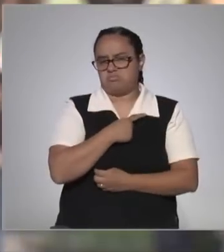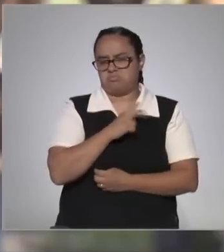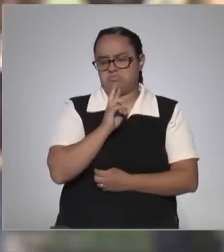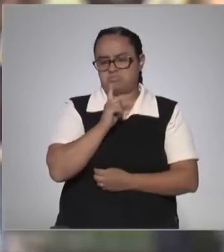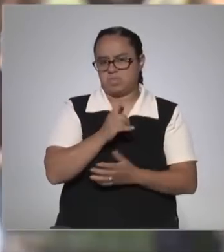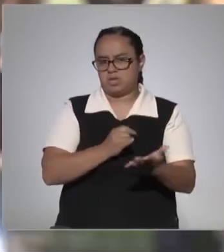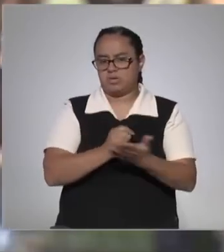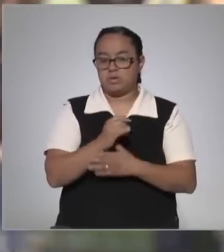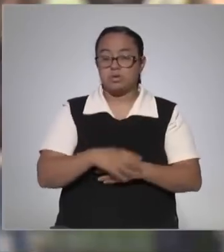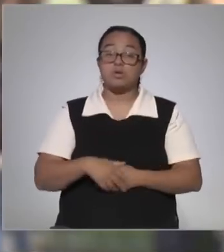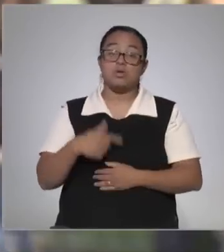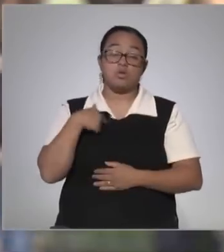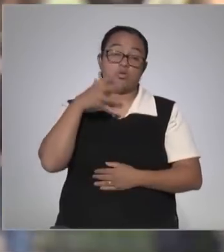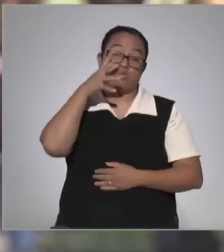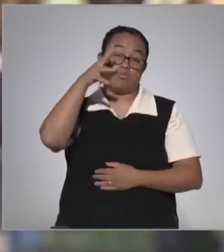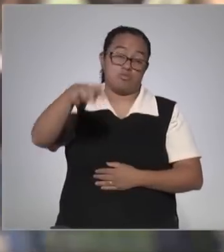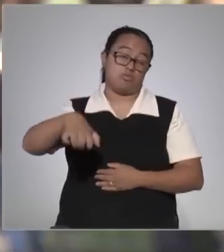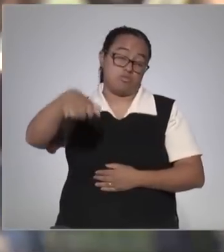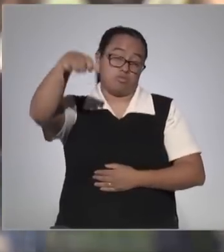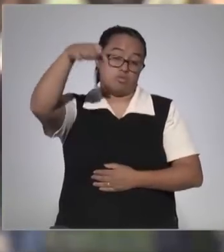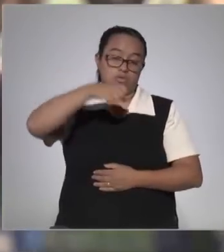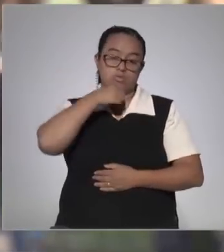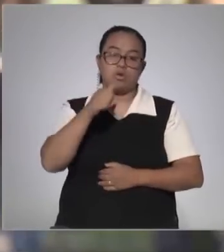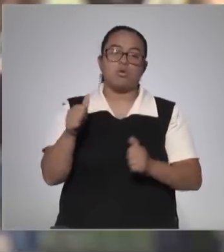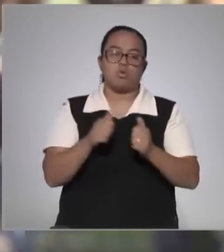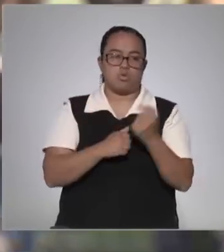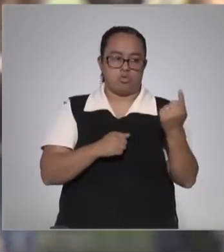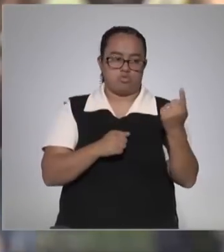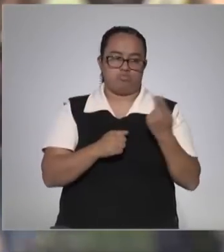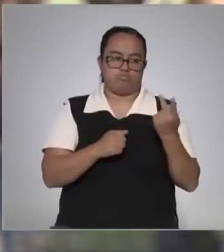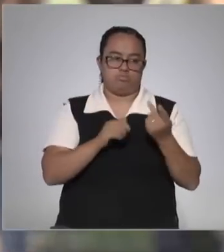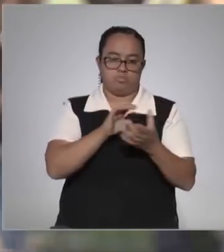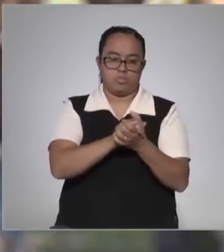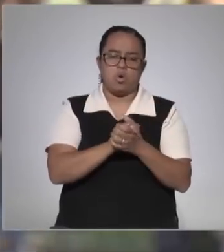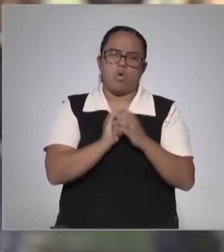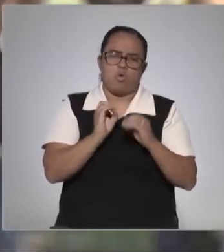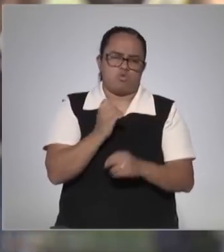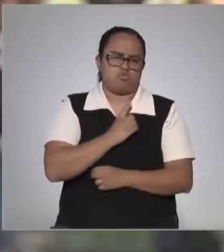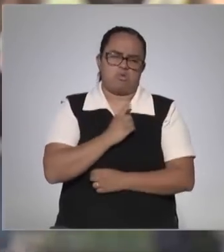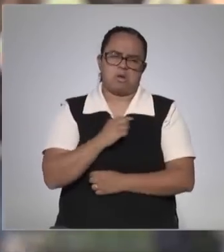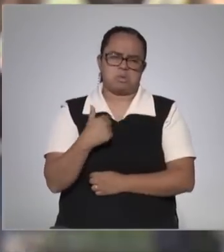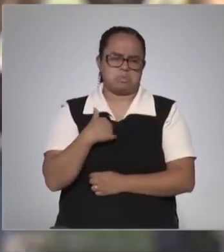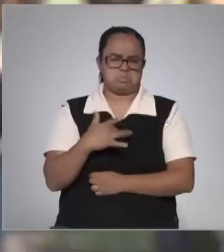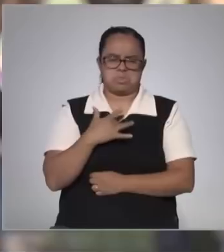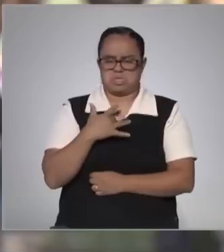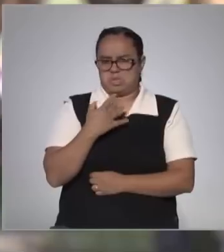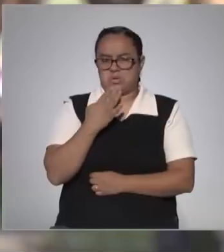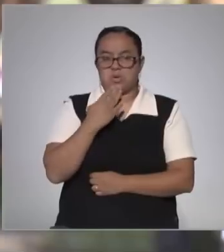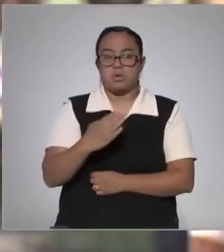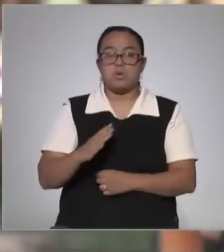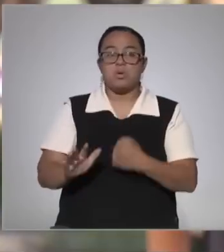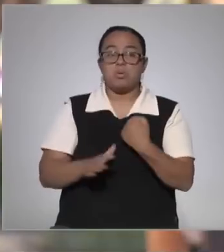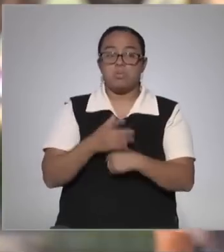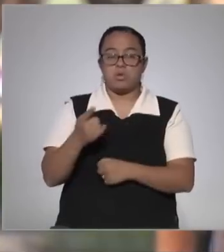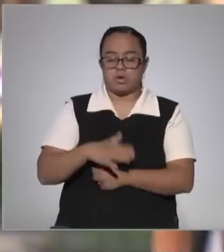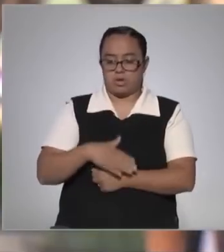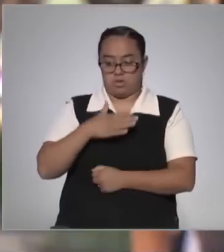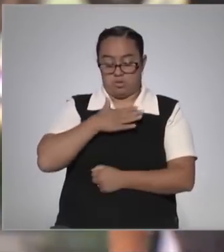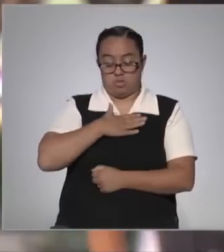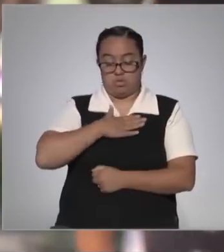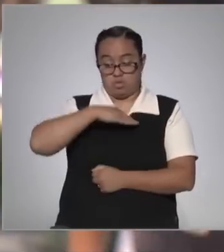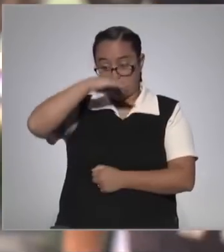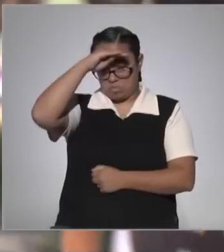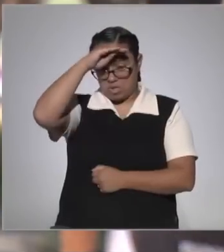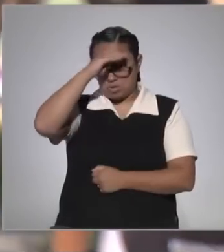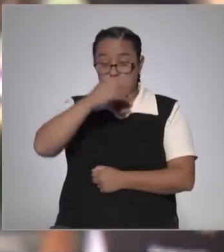vejez me sentiría bien tanto con una pareja como sola, porque pienso que cualquiera de las